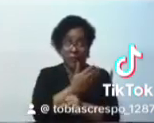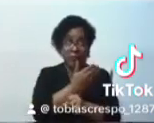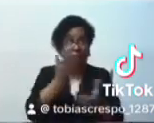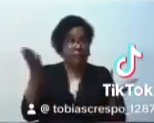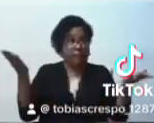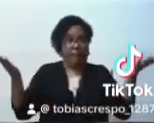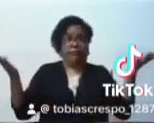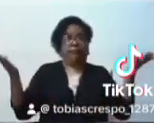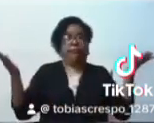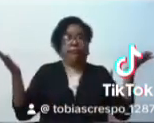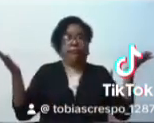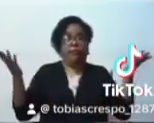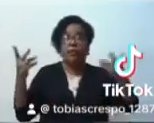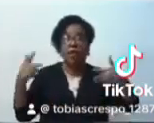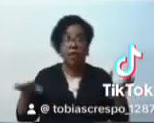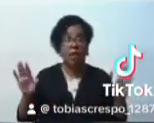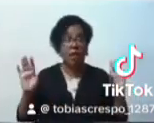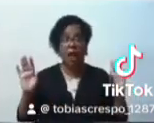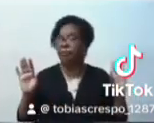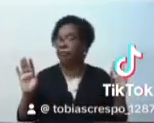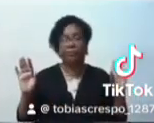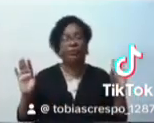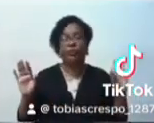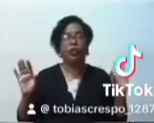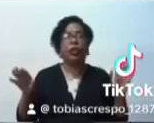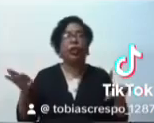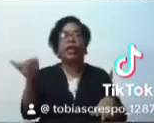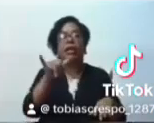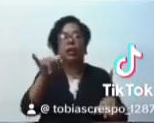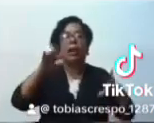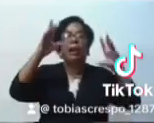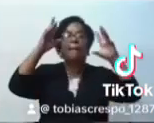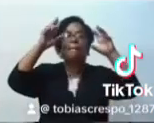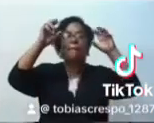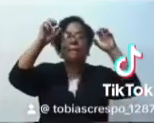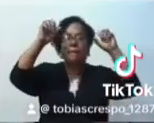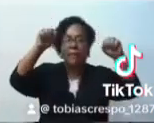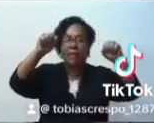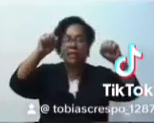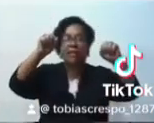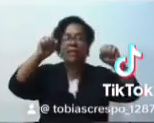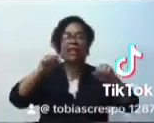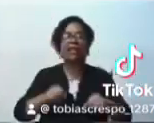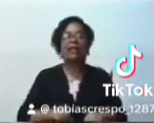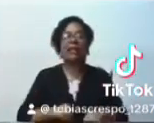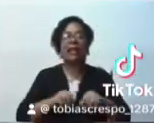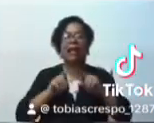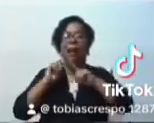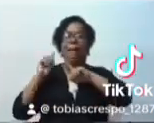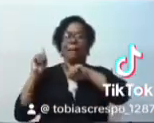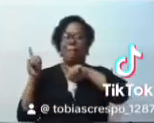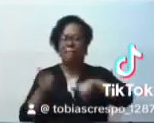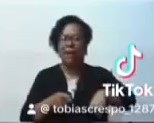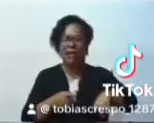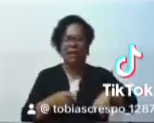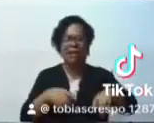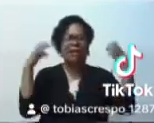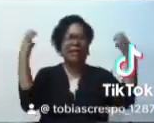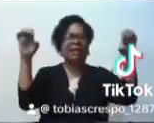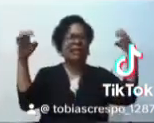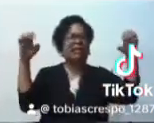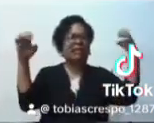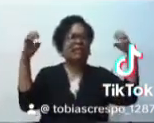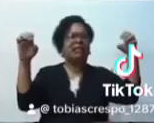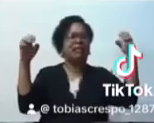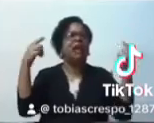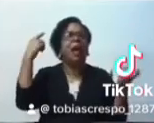presidente declaró en ese decreto un proceso de emergencia. ¿Pero emergencia para qué? ¿Qué